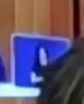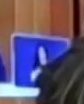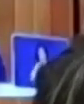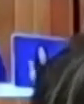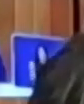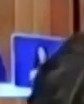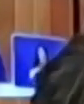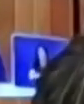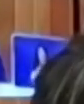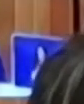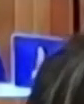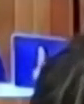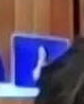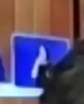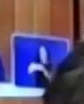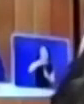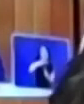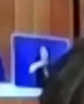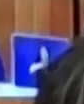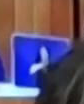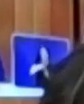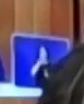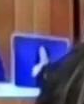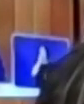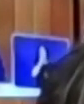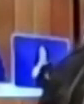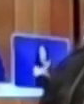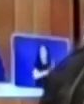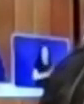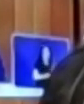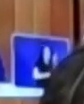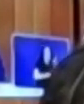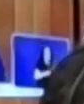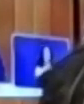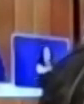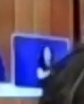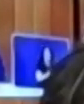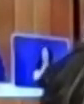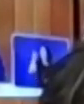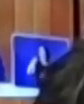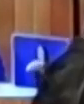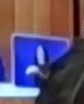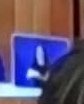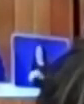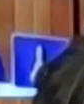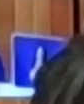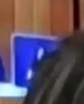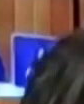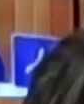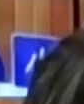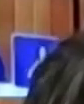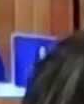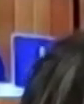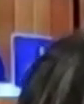aquí cousas terribles que non tiñan en absoluto nada que ver co que se plantexaba na iniciativa, que son cousas,